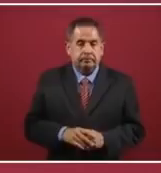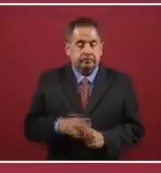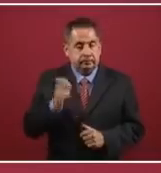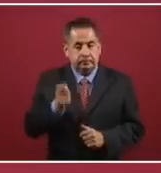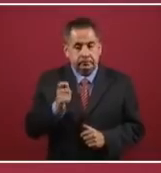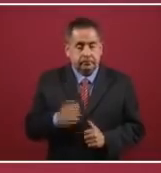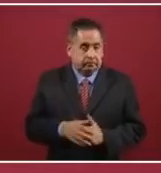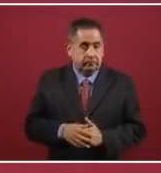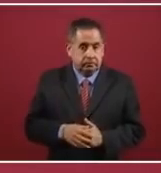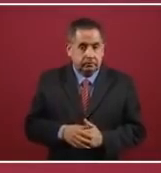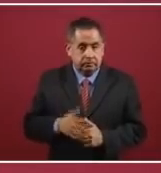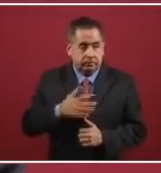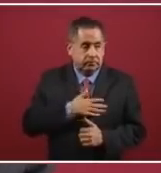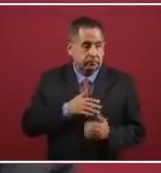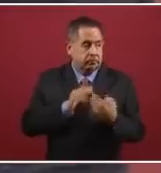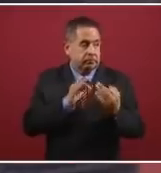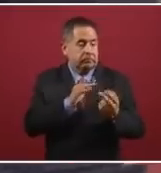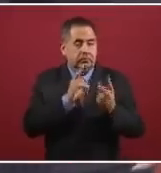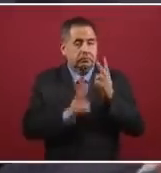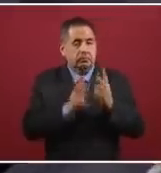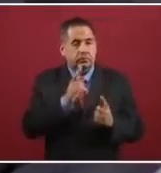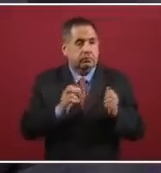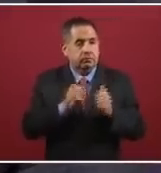Entonces, he hablado que